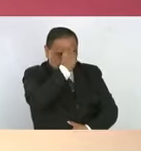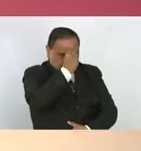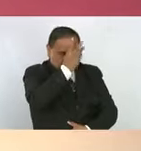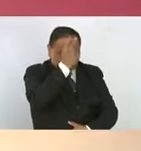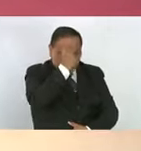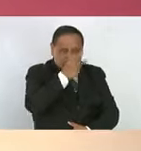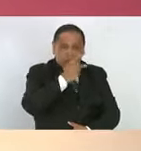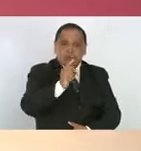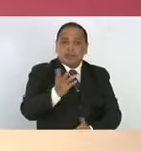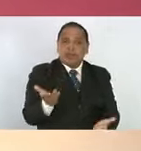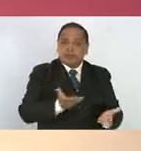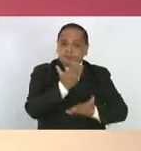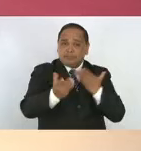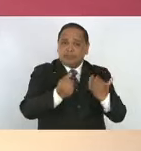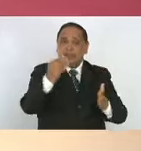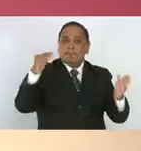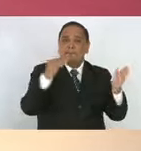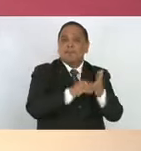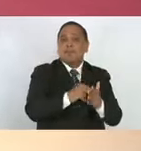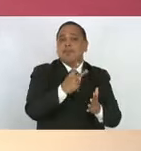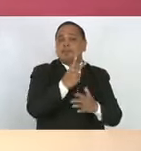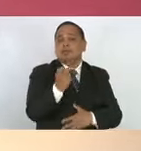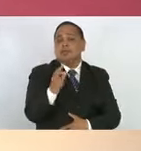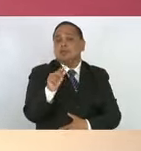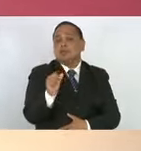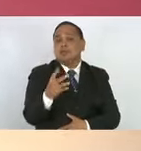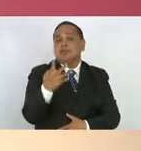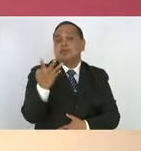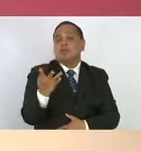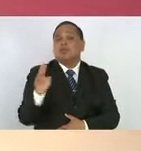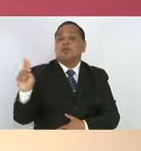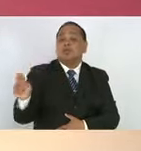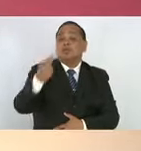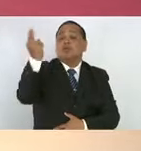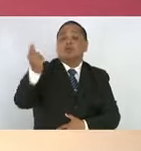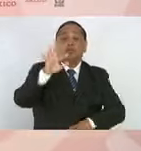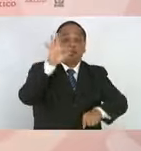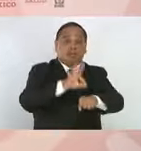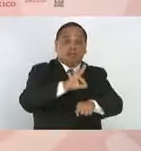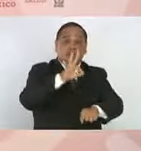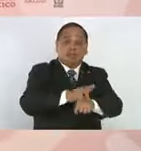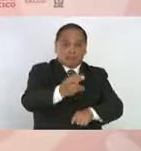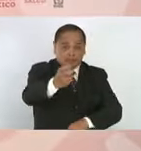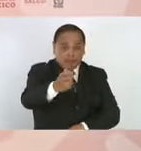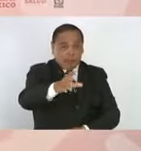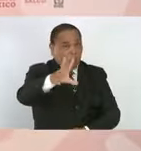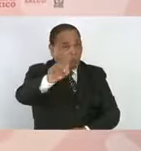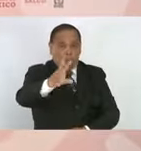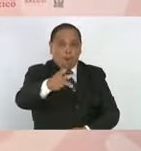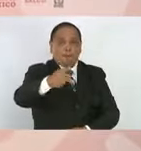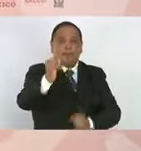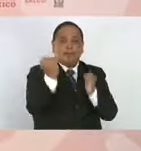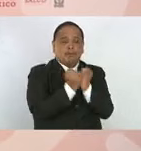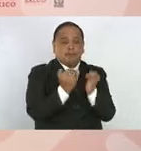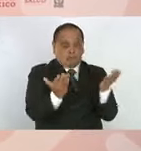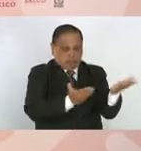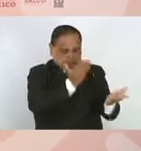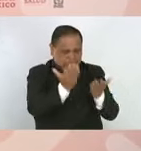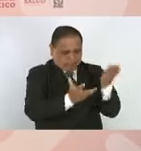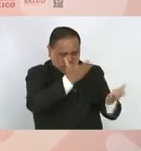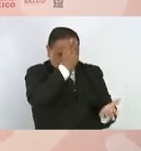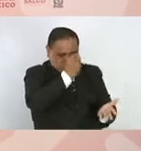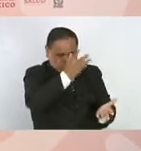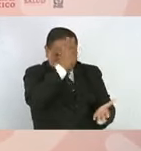de 1.274 mexicanos en nuestras universidades médicas, sino también la superación y capacitación